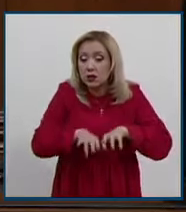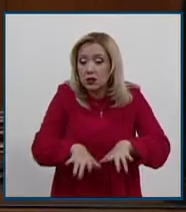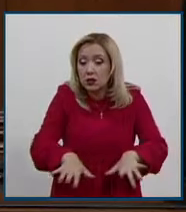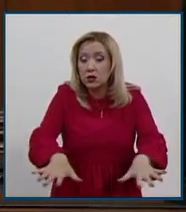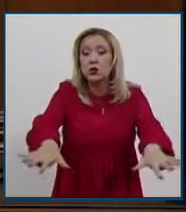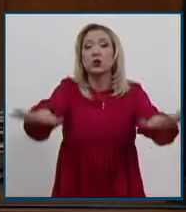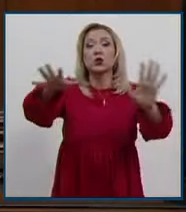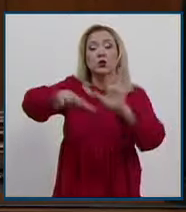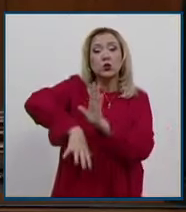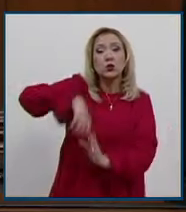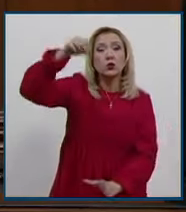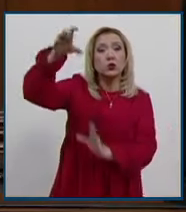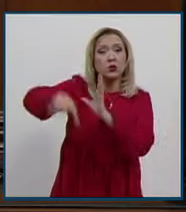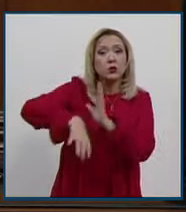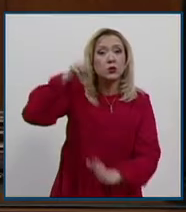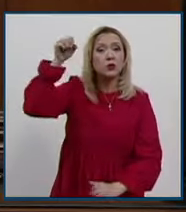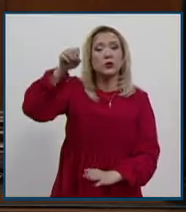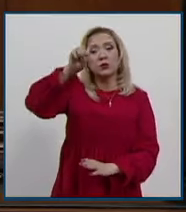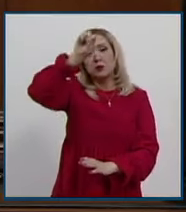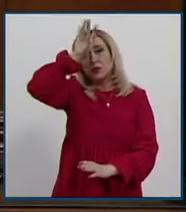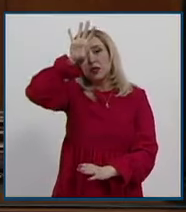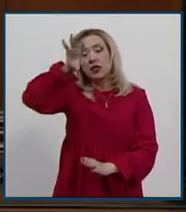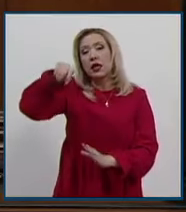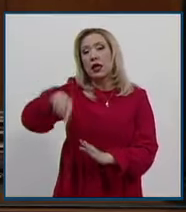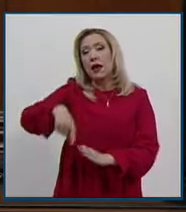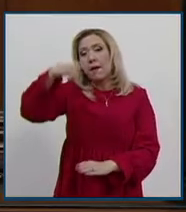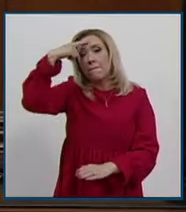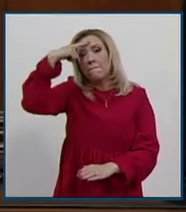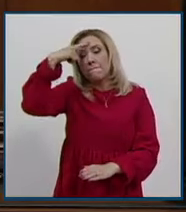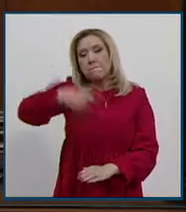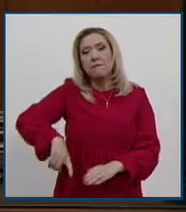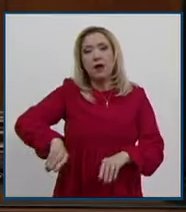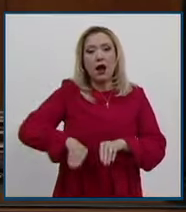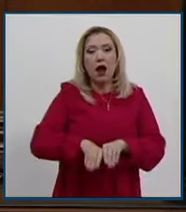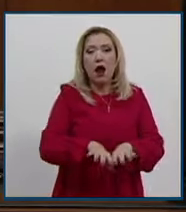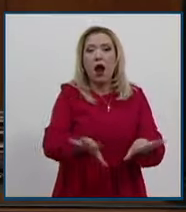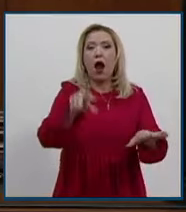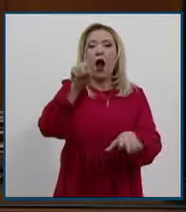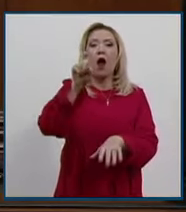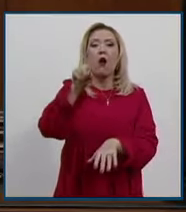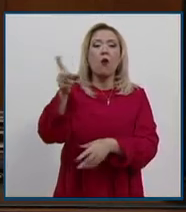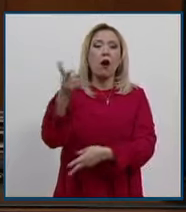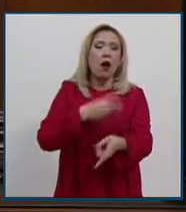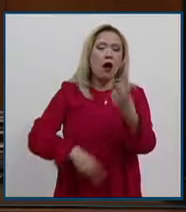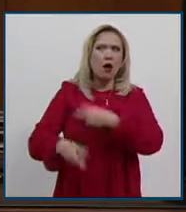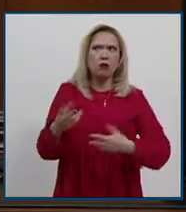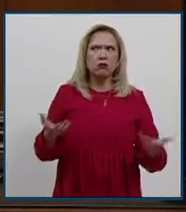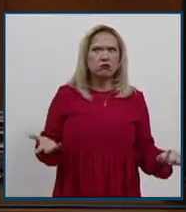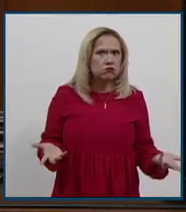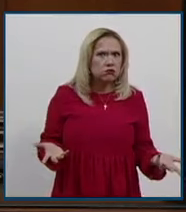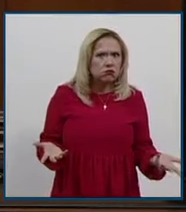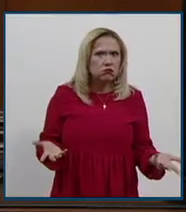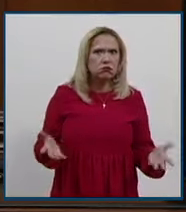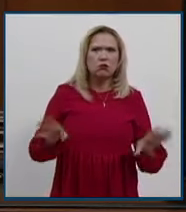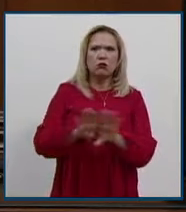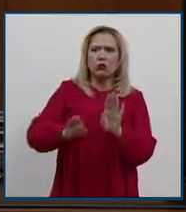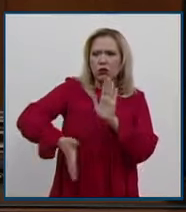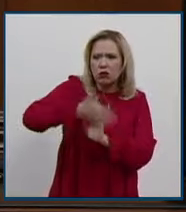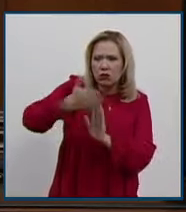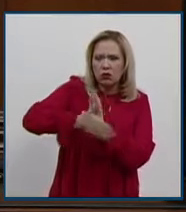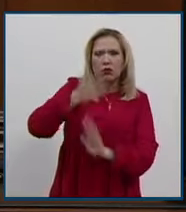naturales que sean clave para el abastecimiento y ministro del agua ni de proyectos u obras